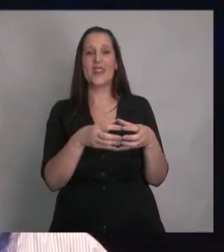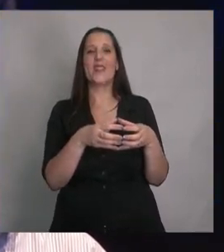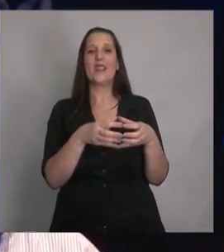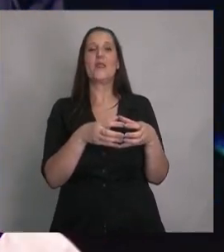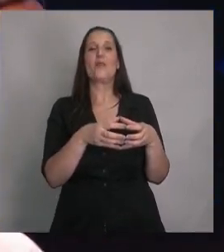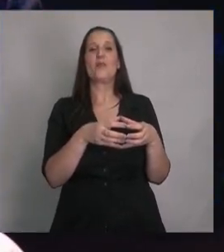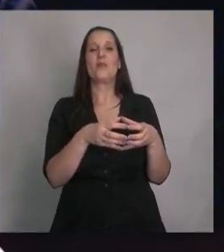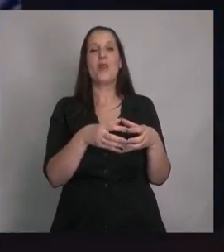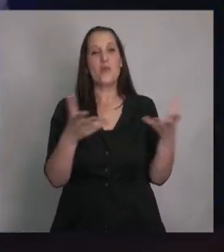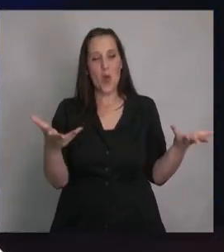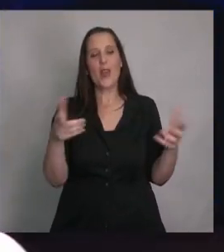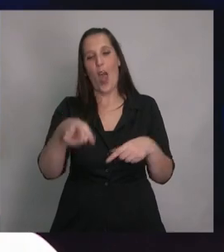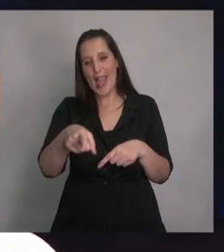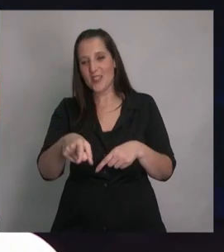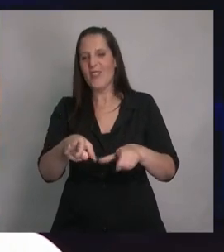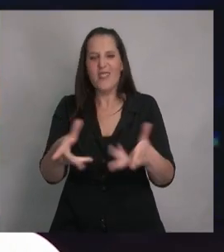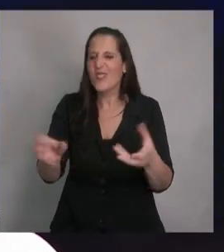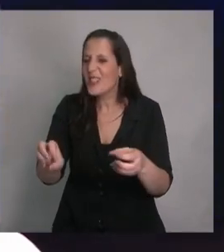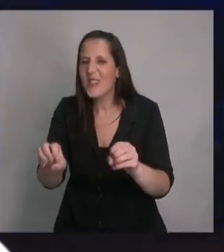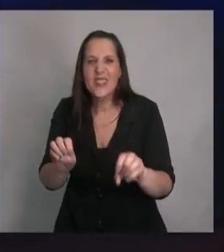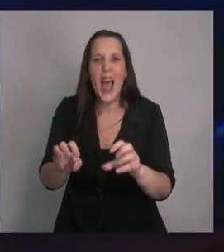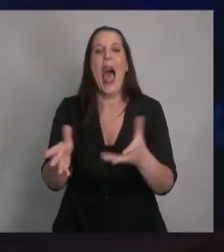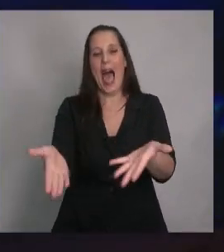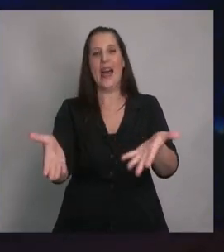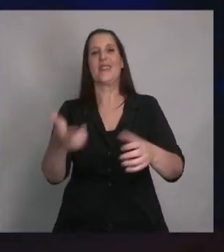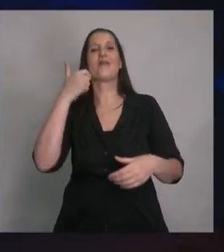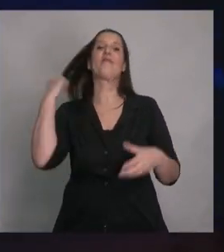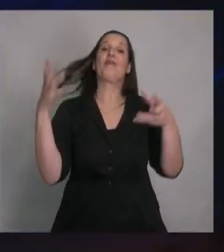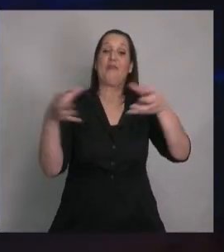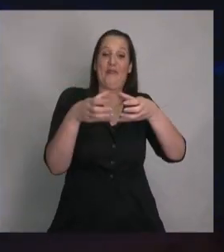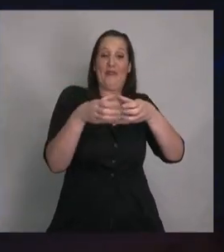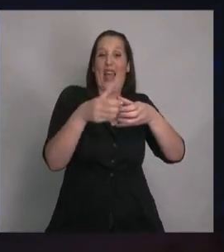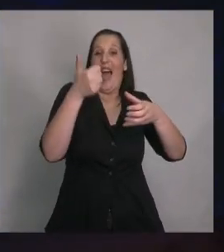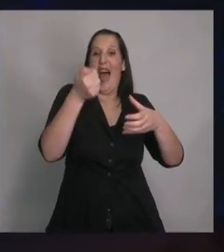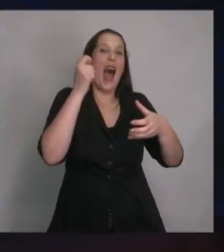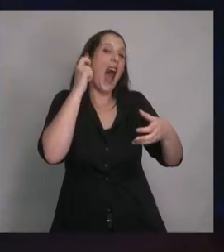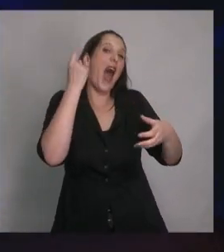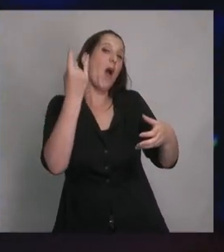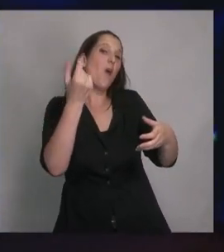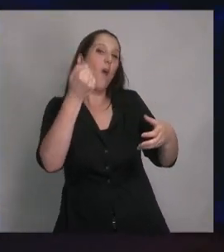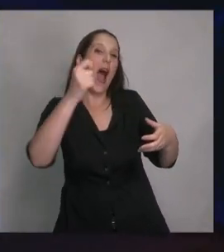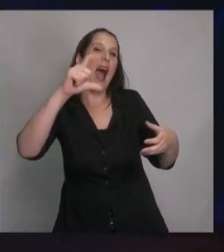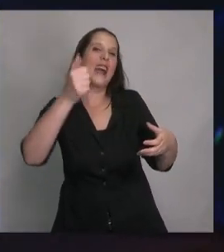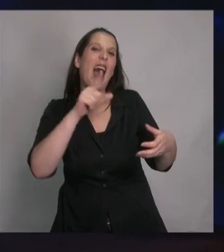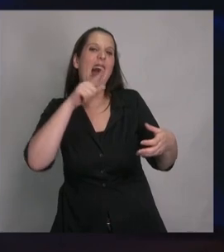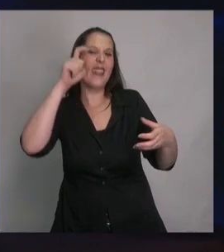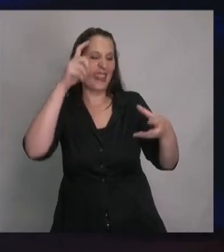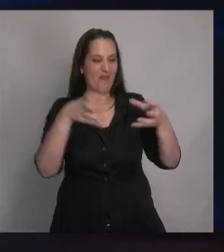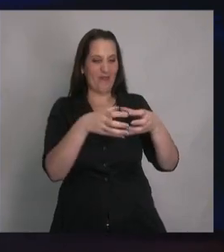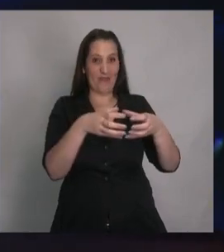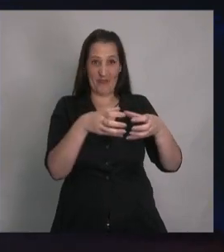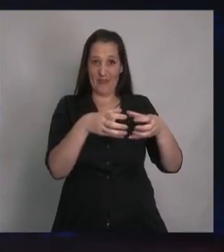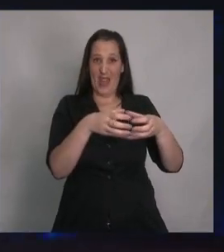Bueno, bueno, eso. El aguacate no era simplemente un retroceso, como decían